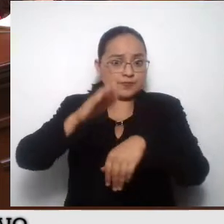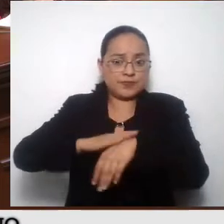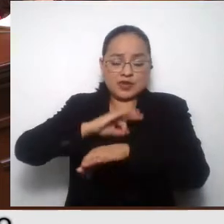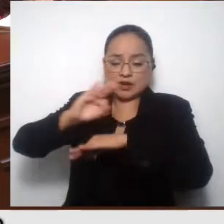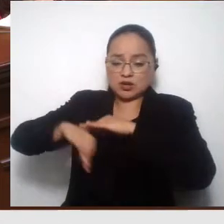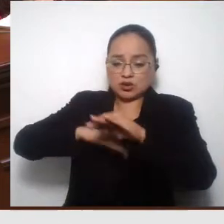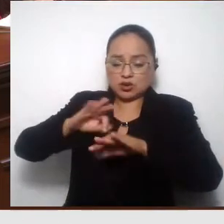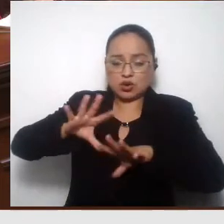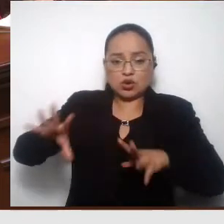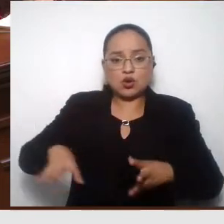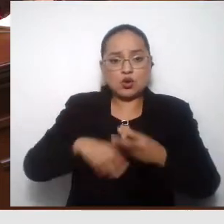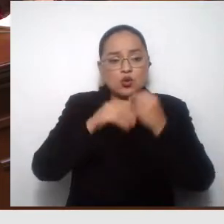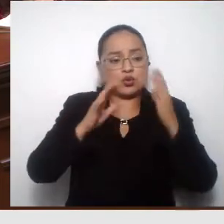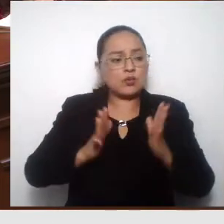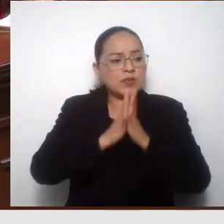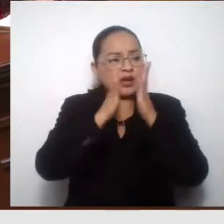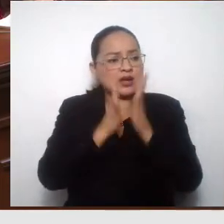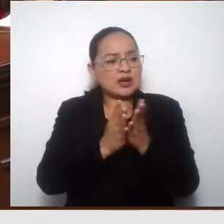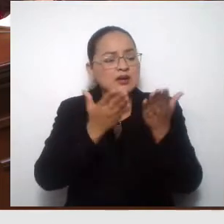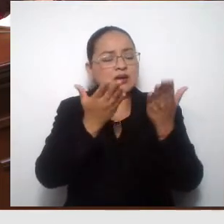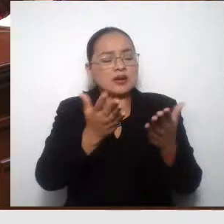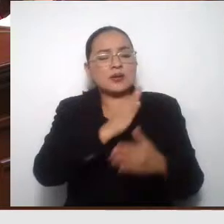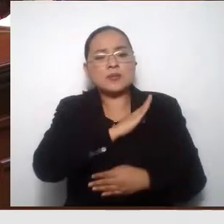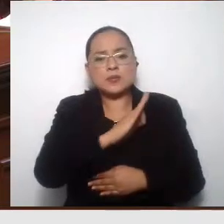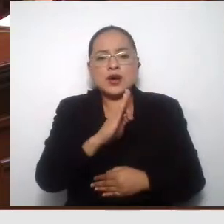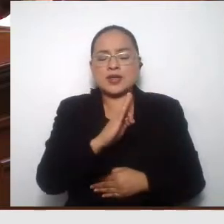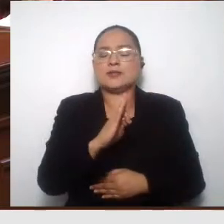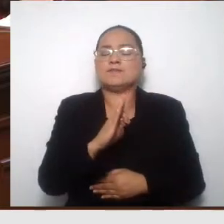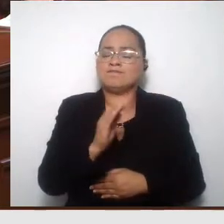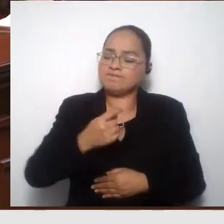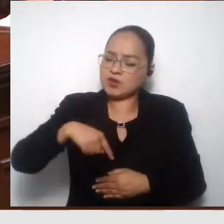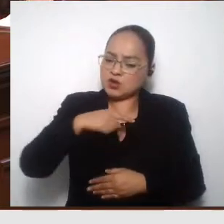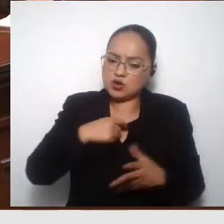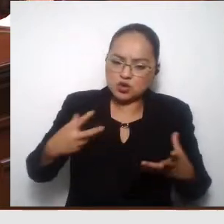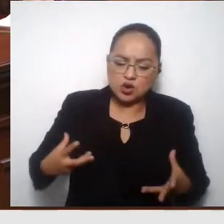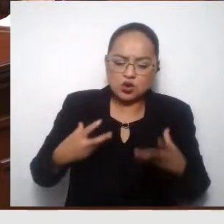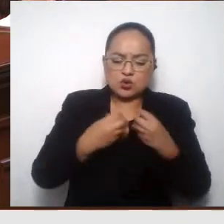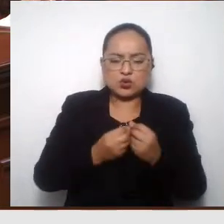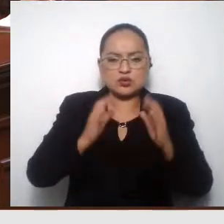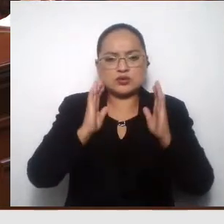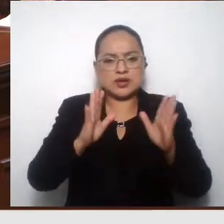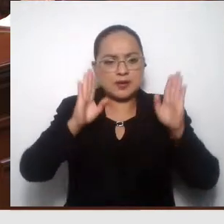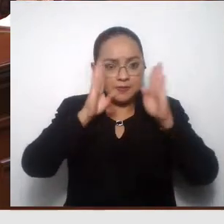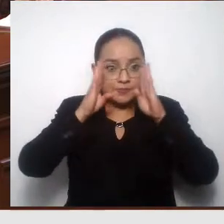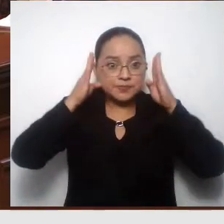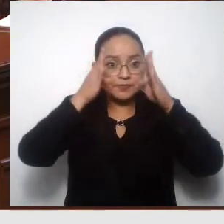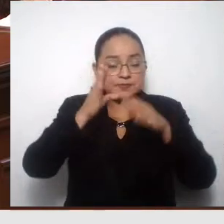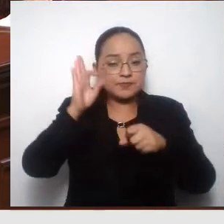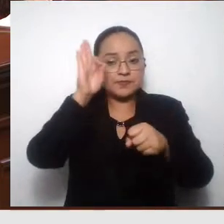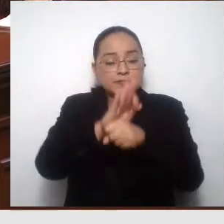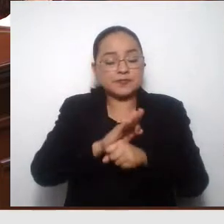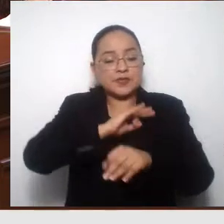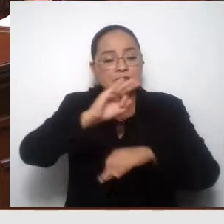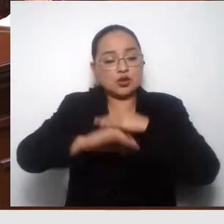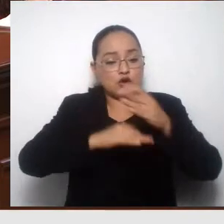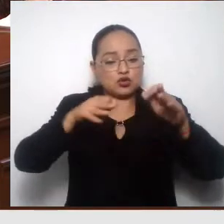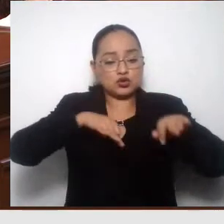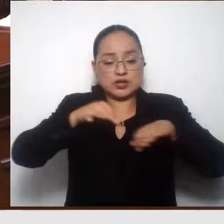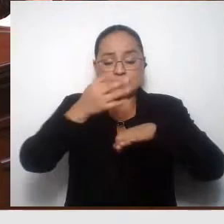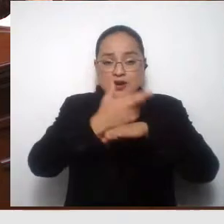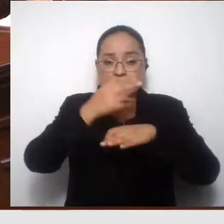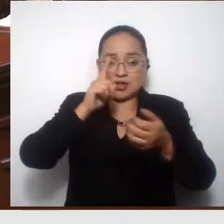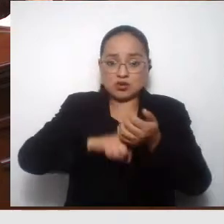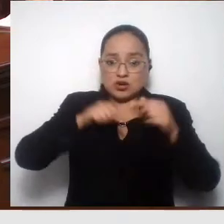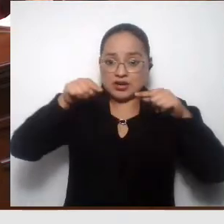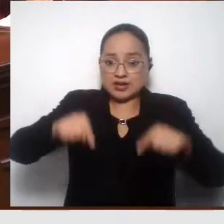involucrados para que podamos juntos empezar a trabajar en pro de toda la clase trabajadora de